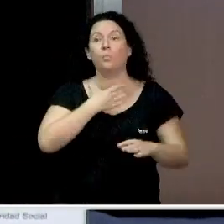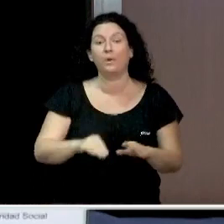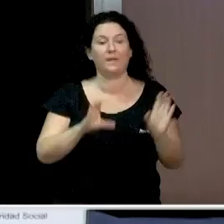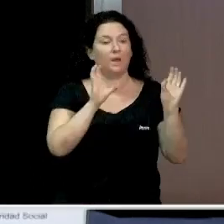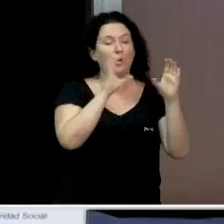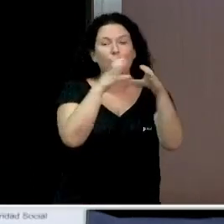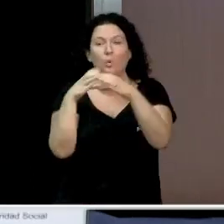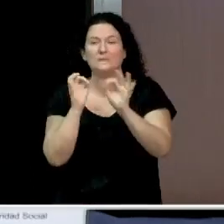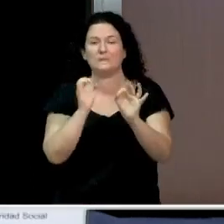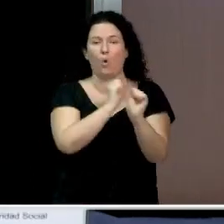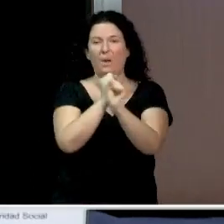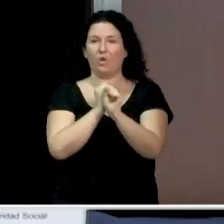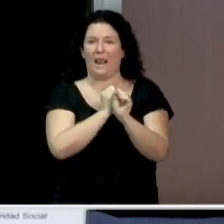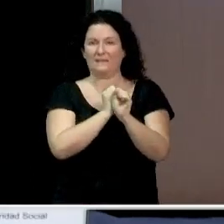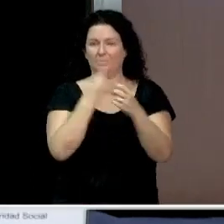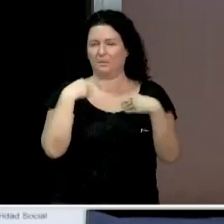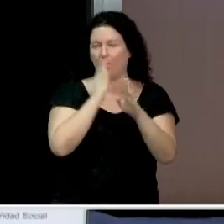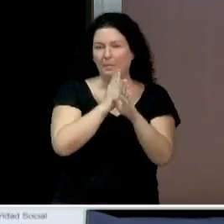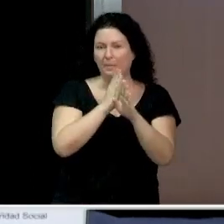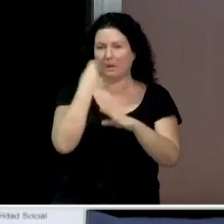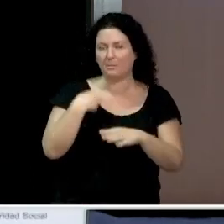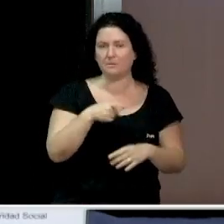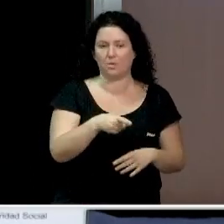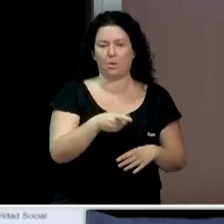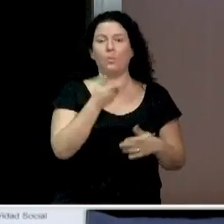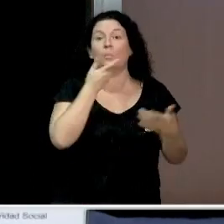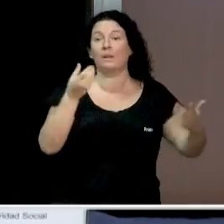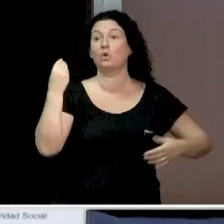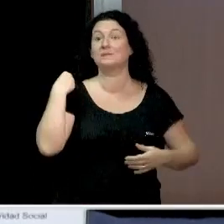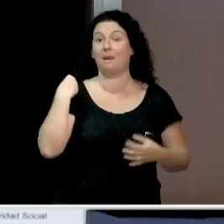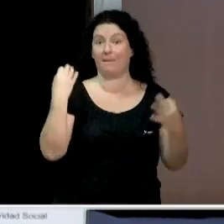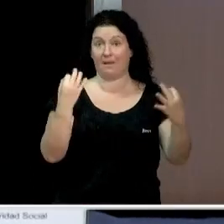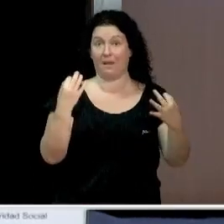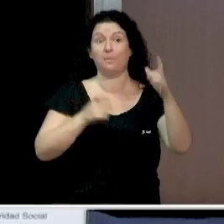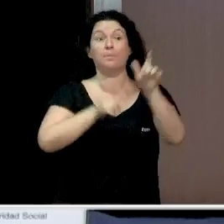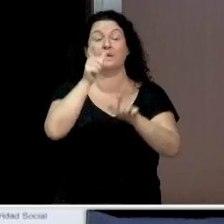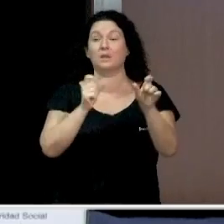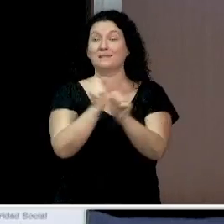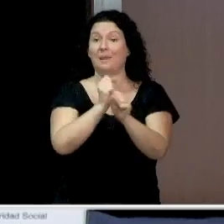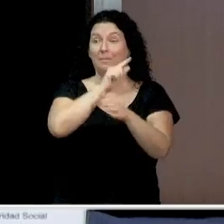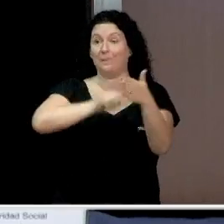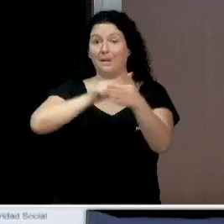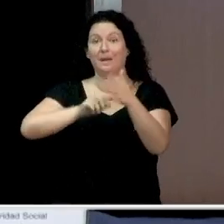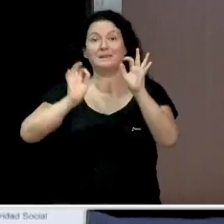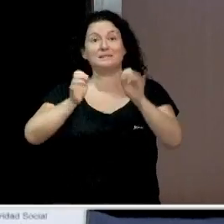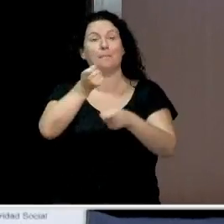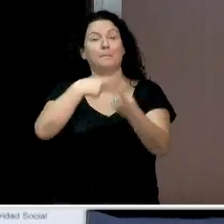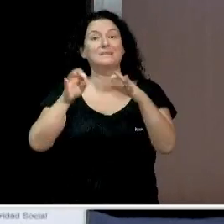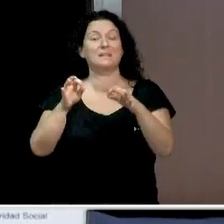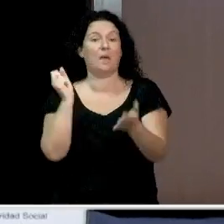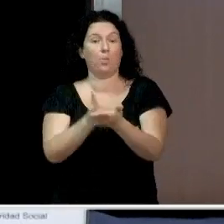guetos ocupacionales. En concreto, llama mucho la atención la ocupación de empleados de venta de